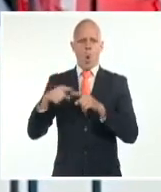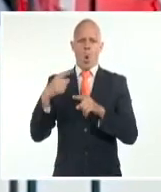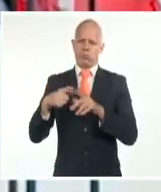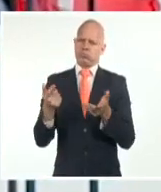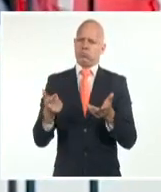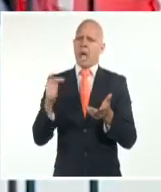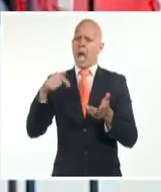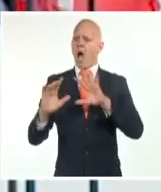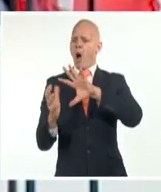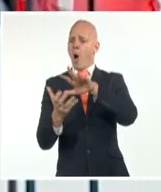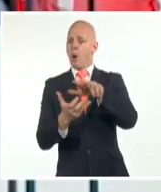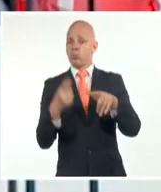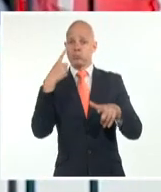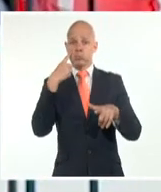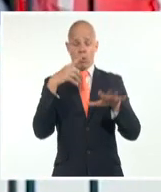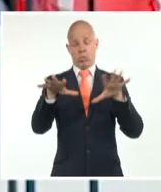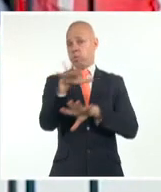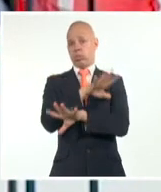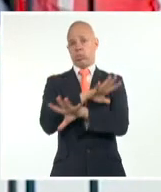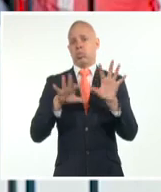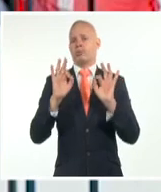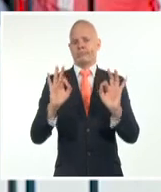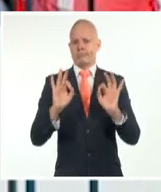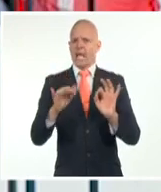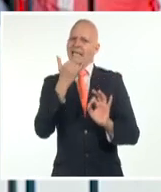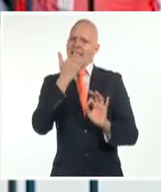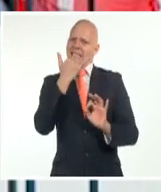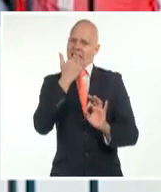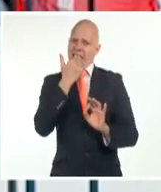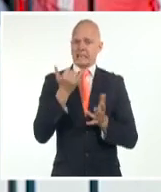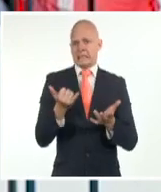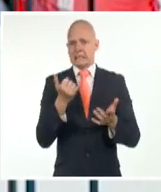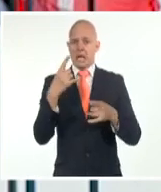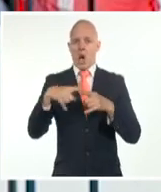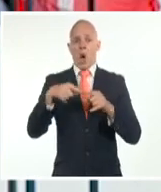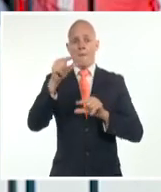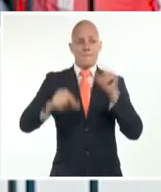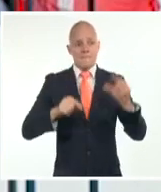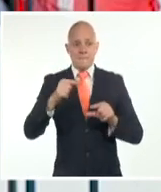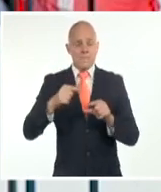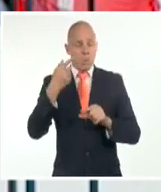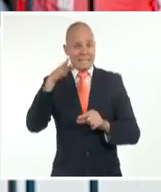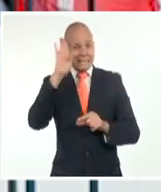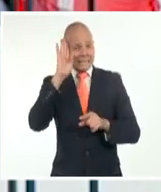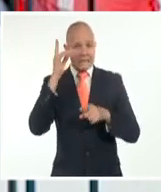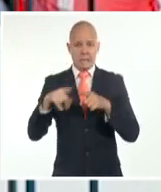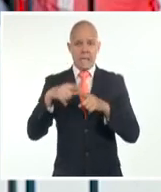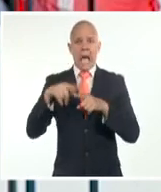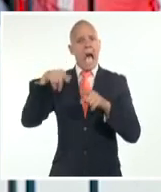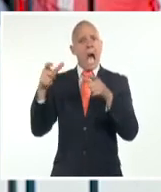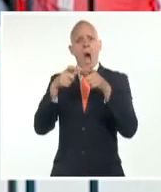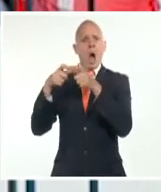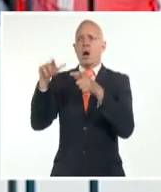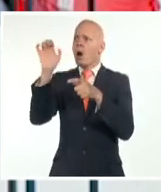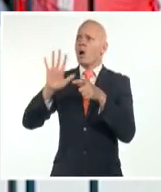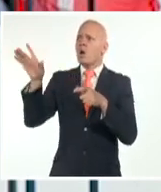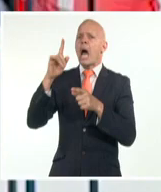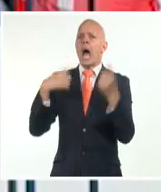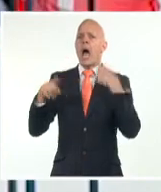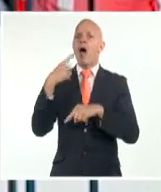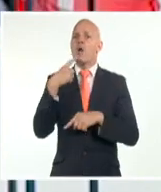convulso, donde cada día ocurren hechos que conmocionan la conciencia universal sobre los cuales el Parlamento Europeo ha mantenido y mantiene